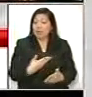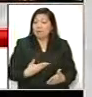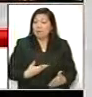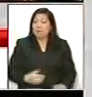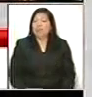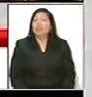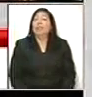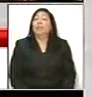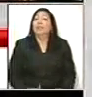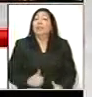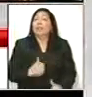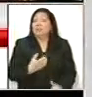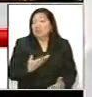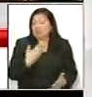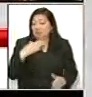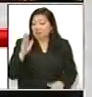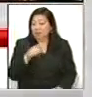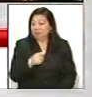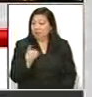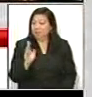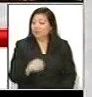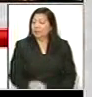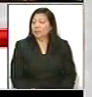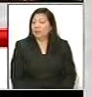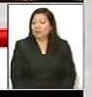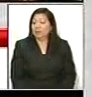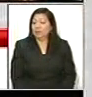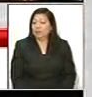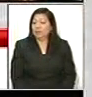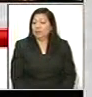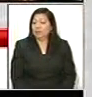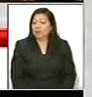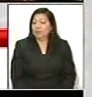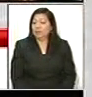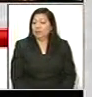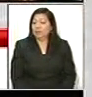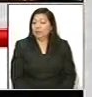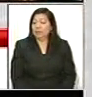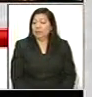respecto a la reforma política electoral, sírvanse levantar la mano.